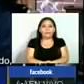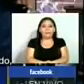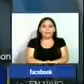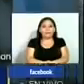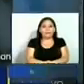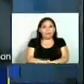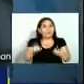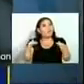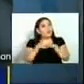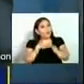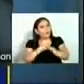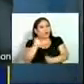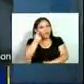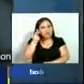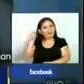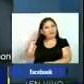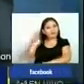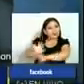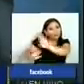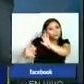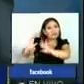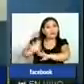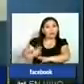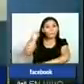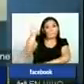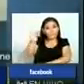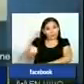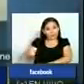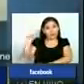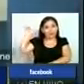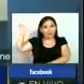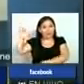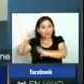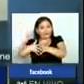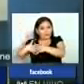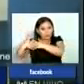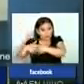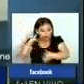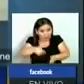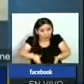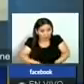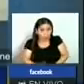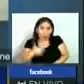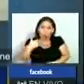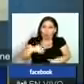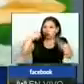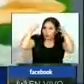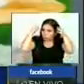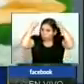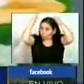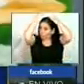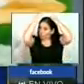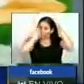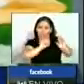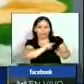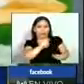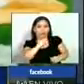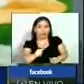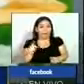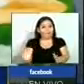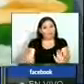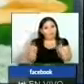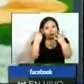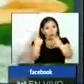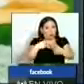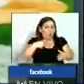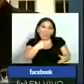También le vamos a presentar la historia de un salvadoreño erradicado en los Estados Unidos, destacado chef personal de numerosas celebridades que hoy le